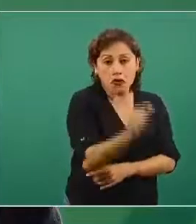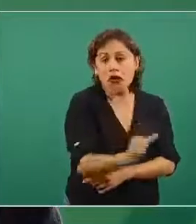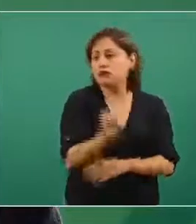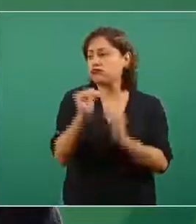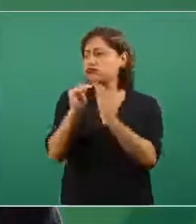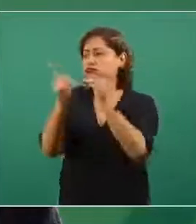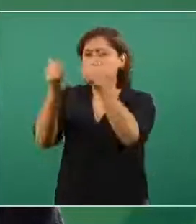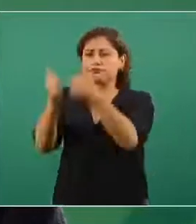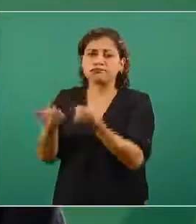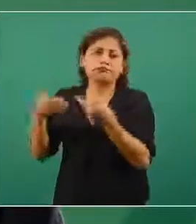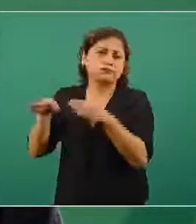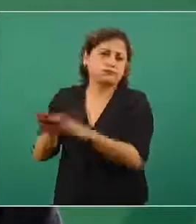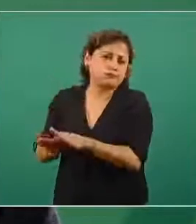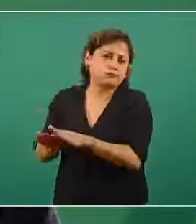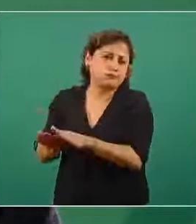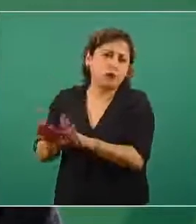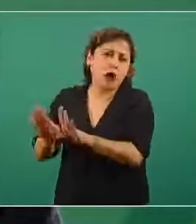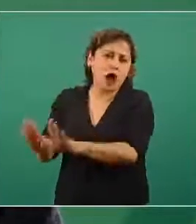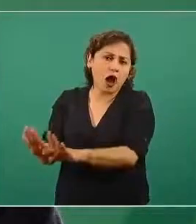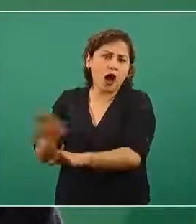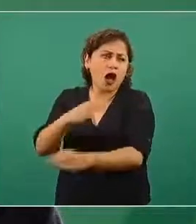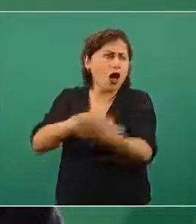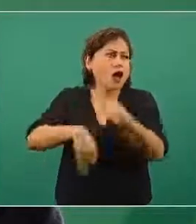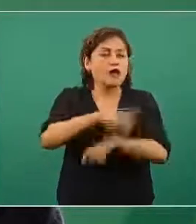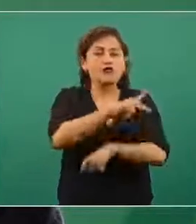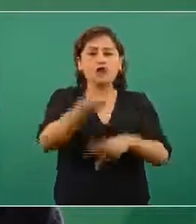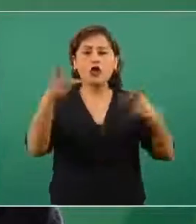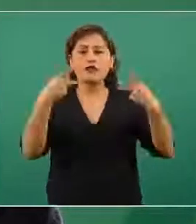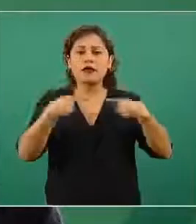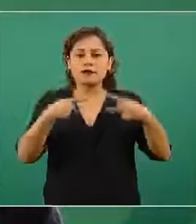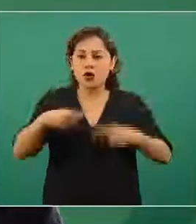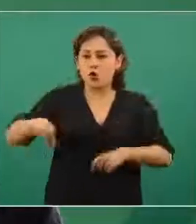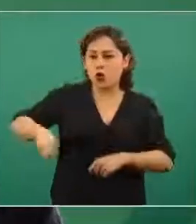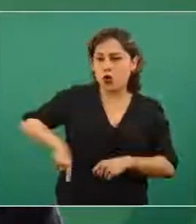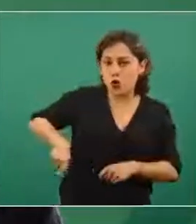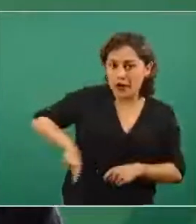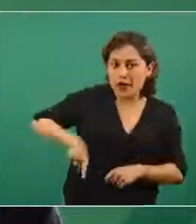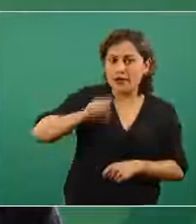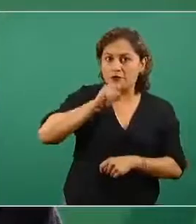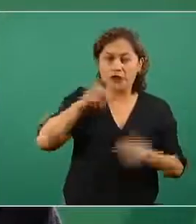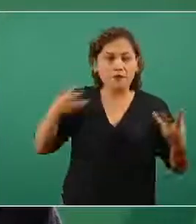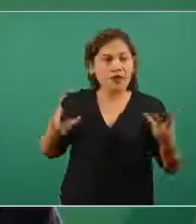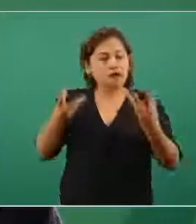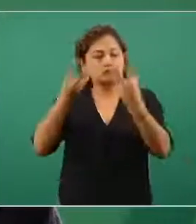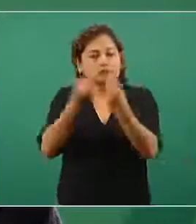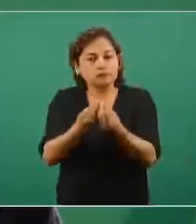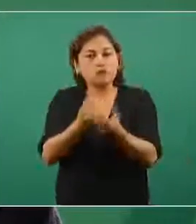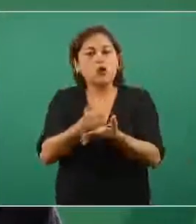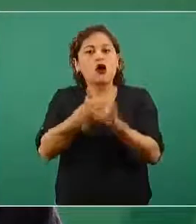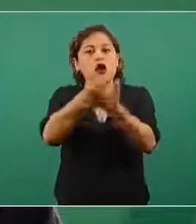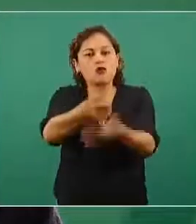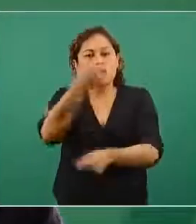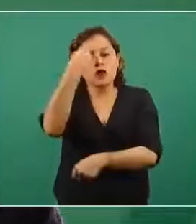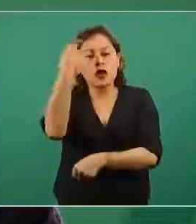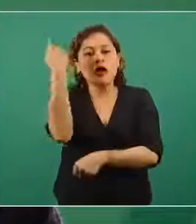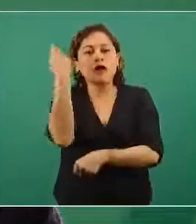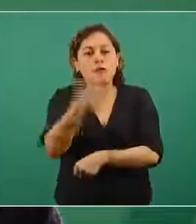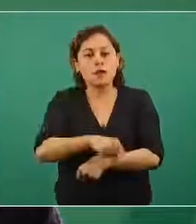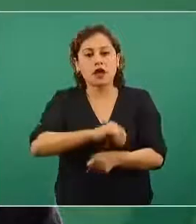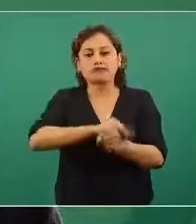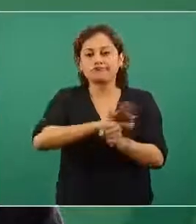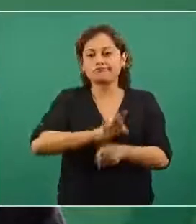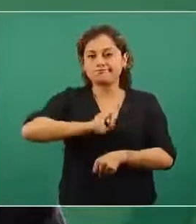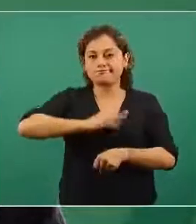en nuestros domicilios. Entonces todos juntos, sociedad y gobierno, estaremos contribuyendo a disminuir, mitigar